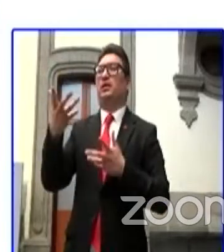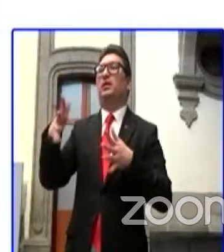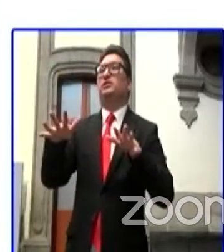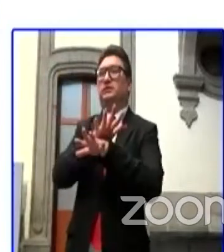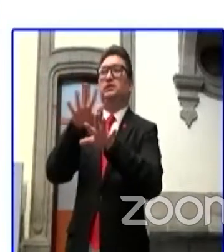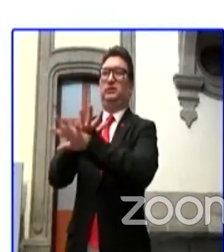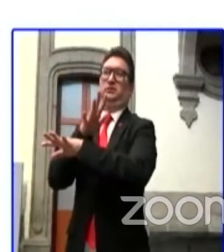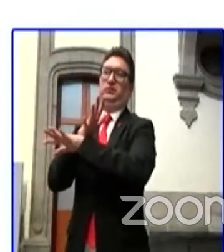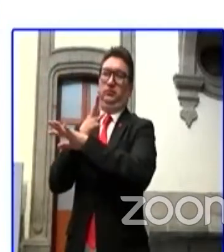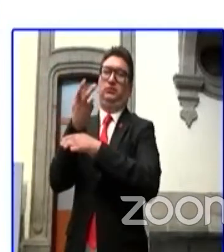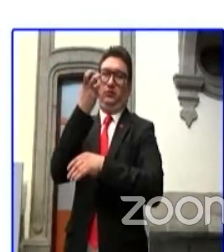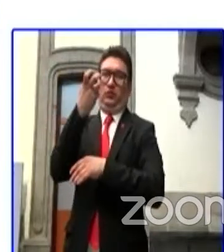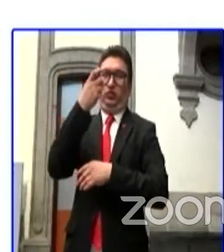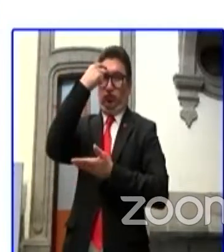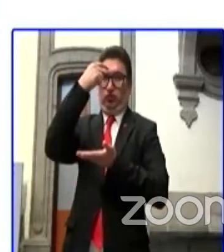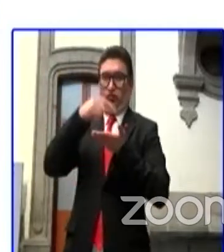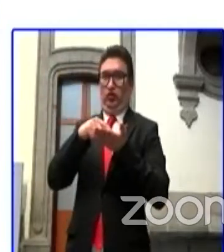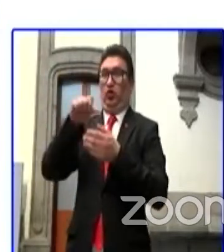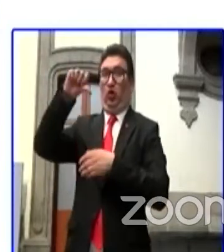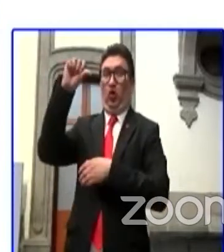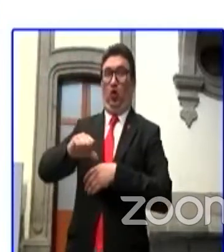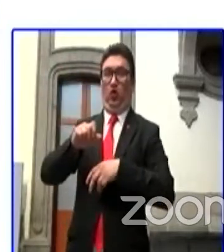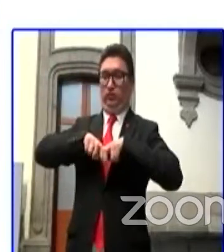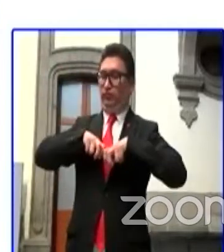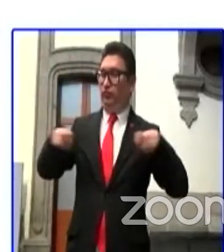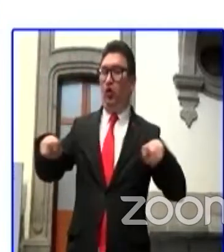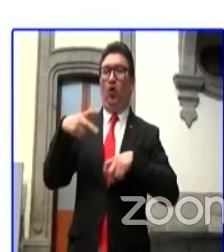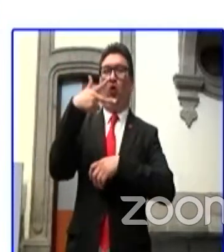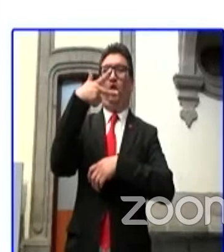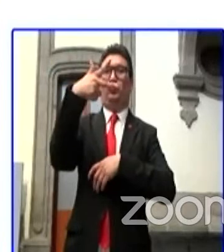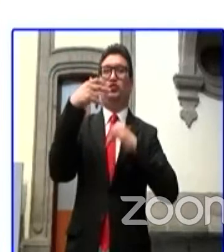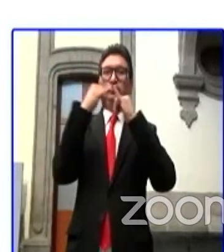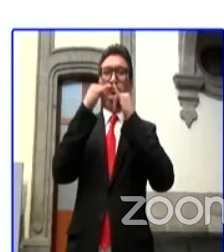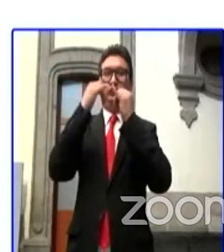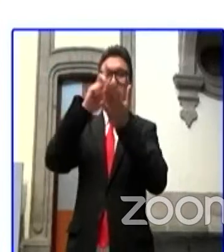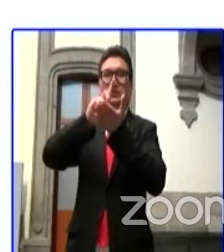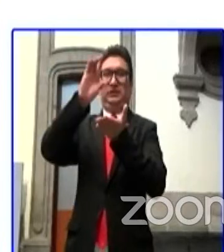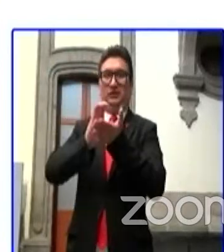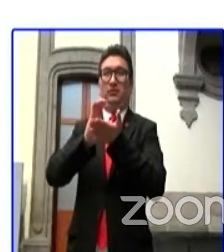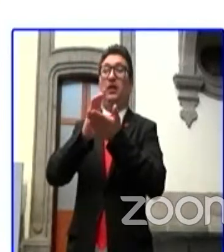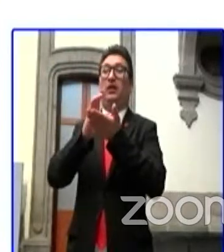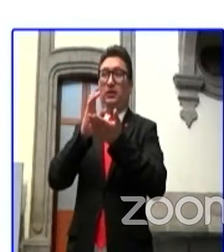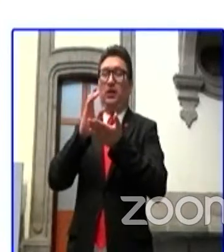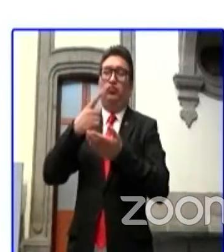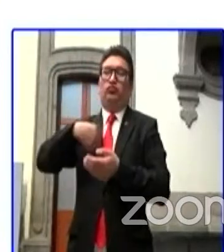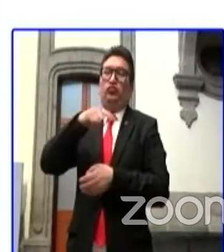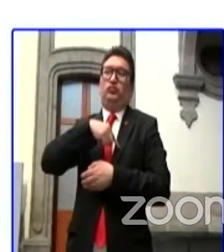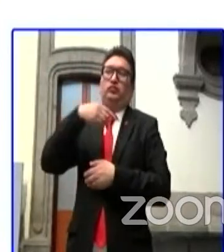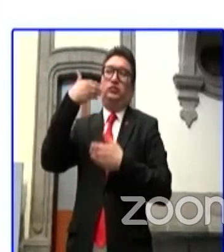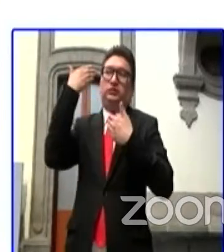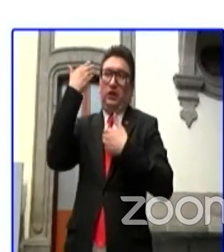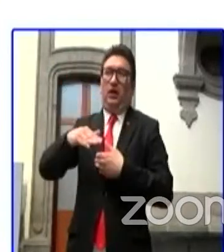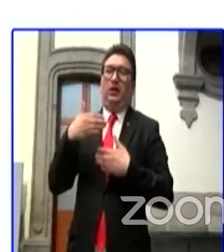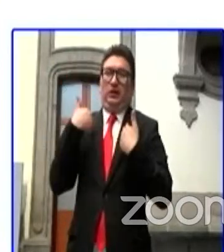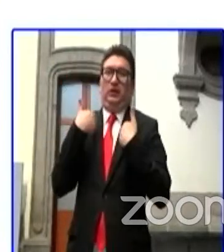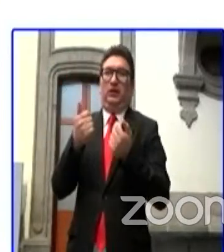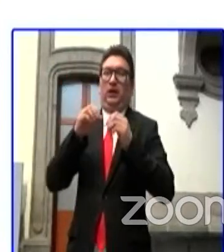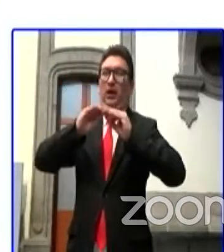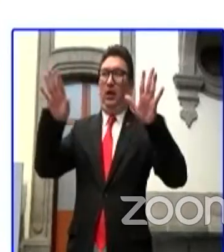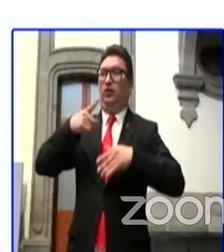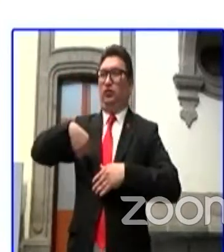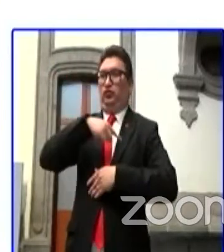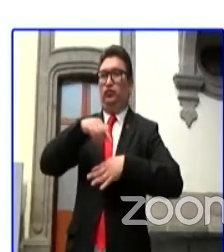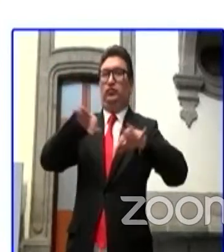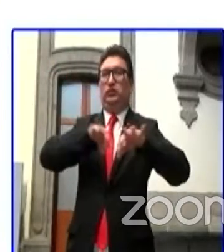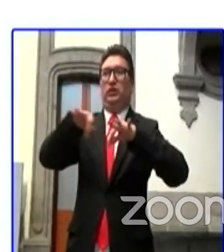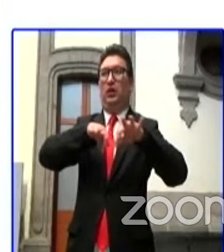creo que todos los que estamos hoy aquí sentados, los 8 institutos, nos queda muy claro la importancia del trabajo que realizamos, porque